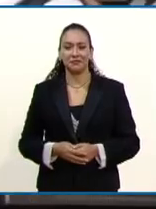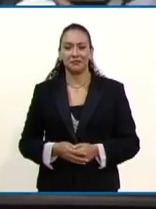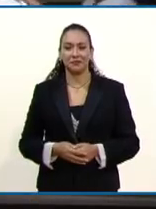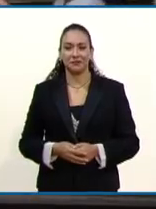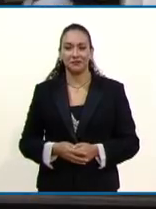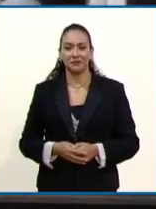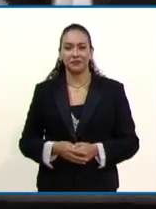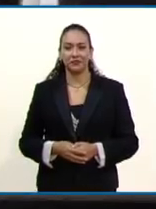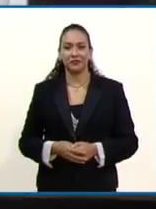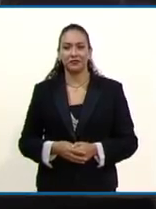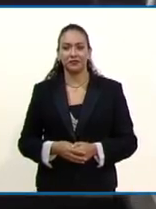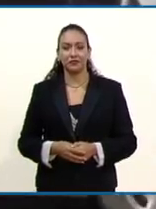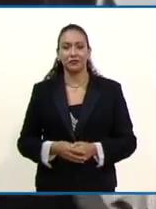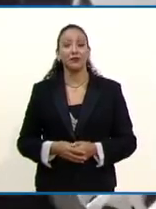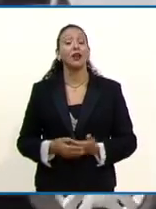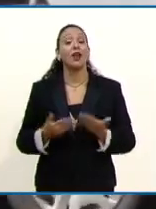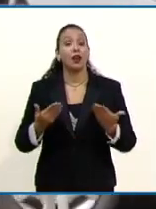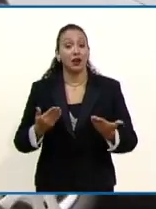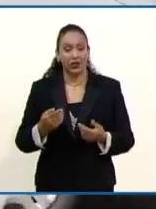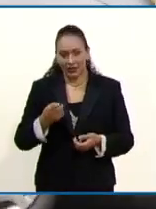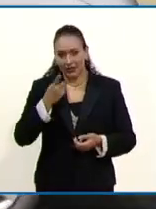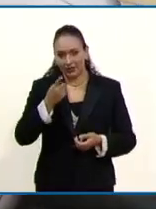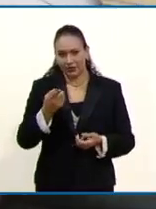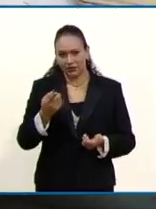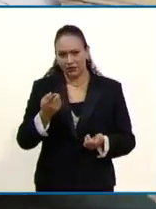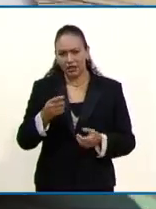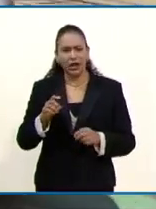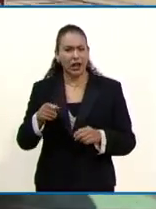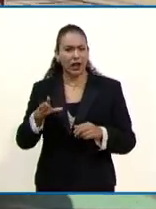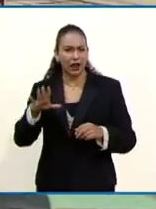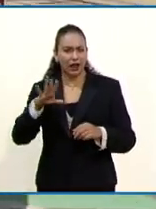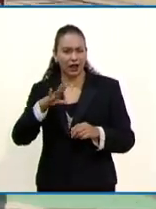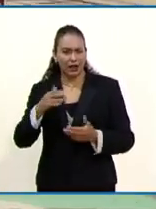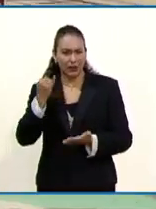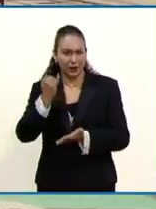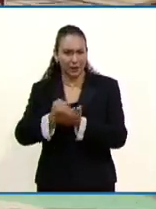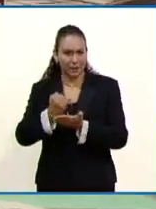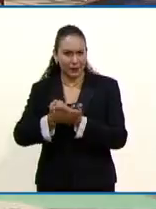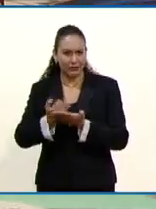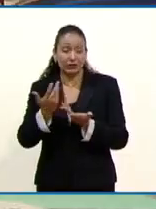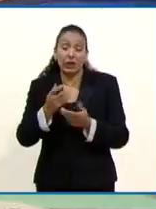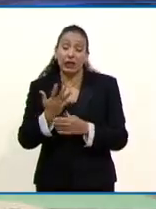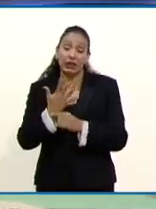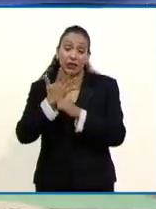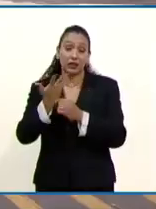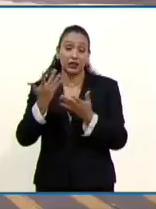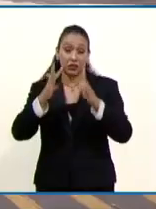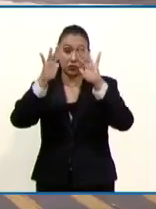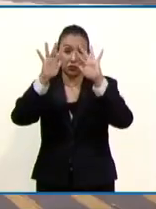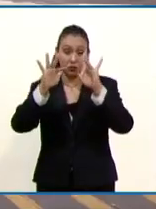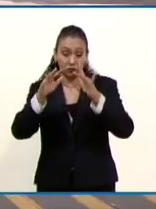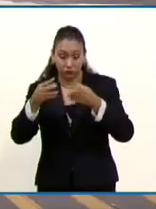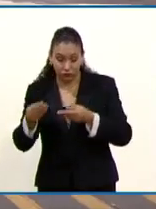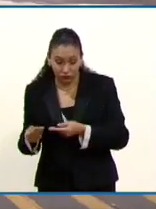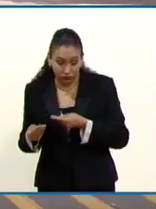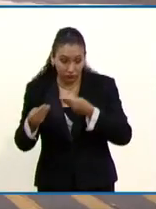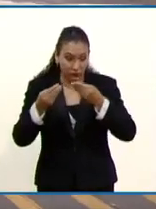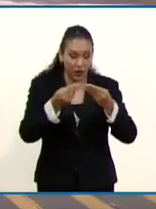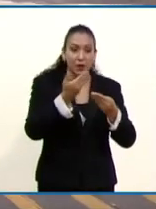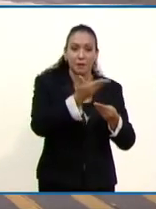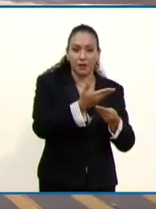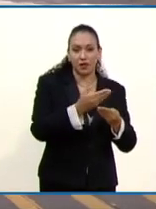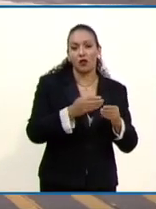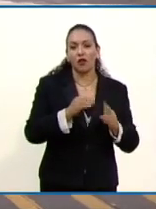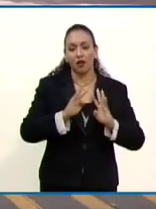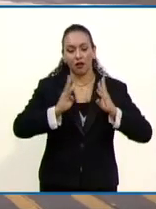Al hablar sobre el supuesto oficio enviado por la Secretaría de Hacienda al Consejo de la Judicatura Federal solicitando el descuento de